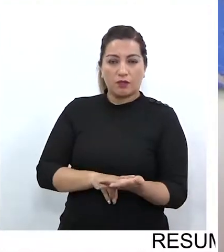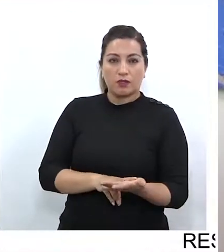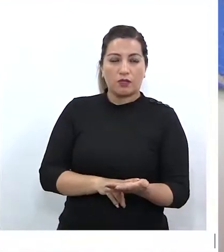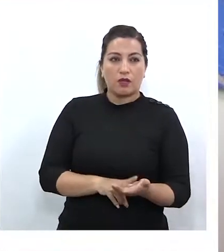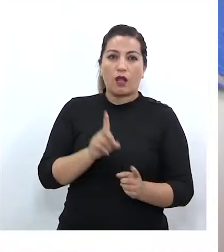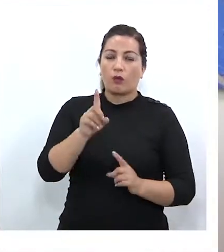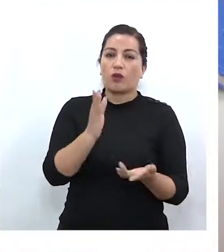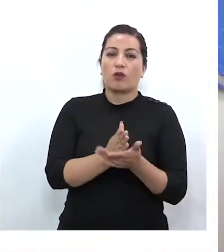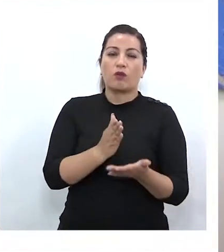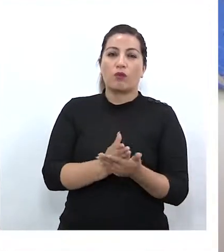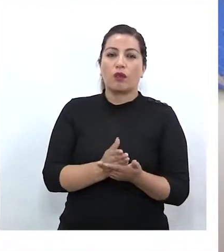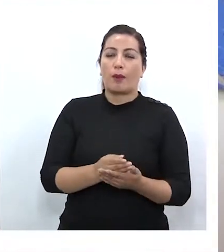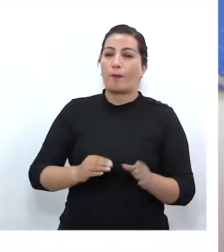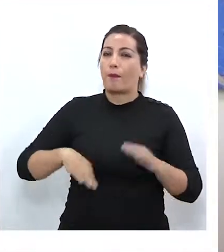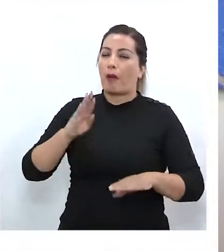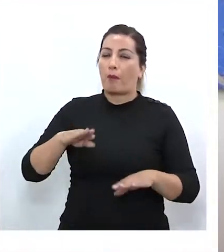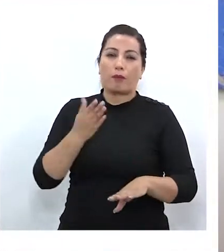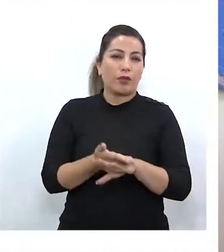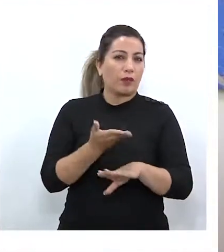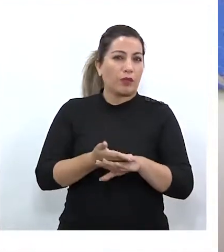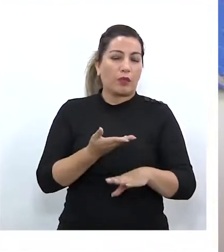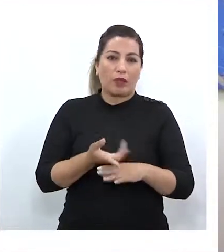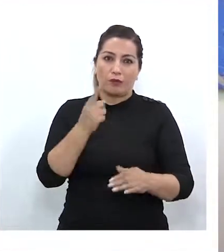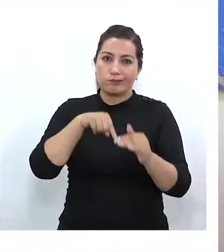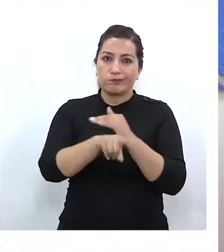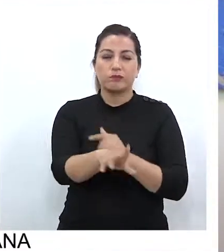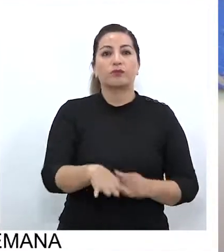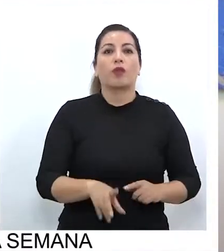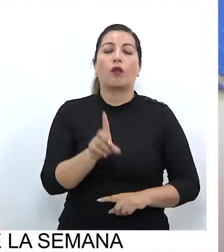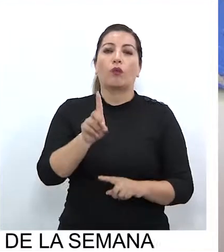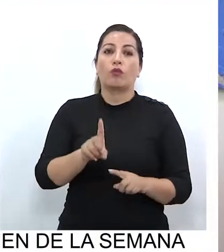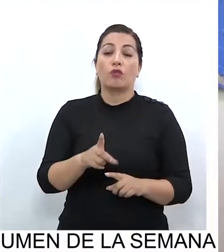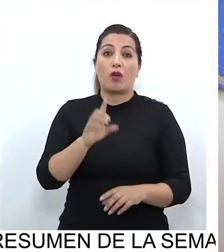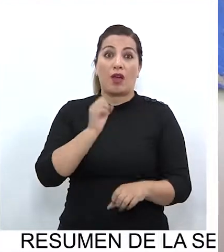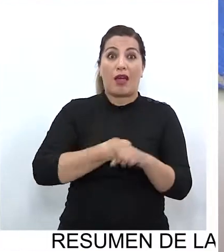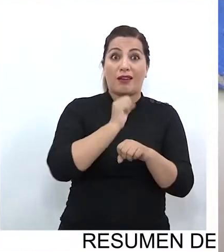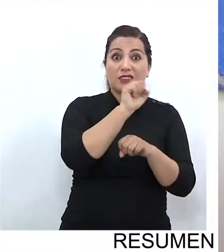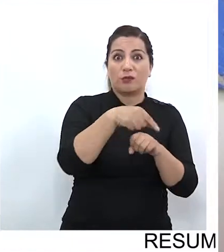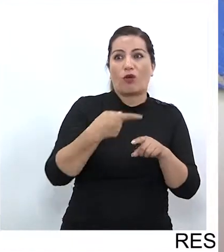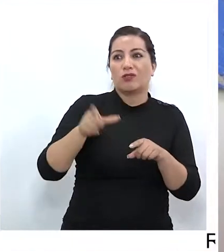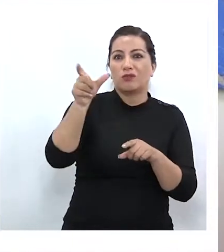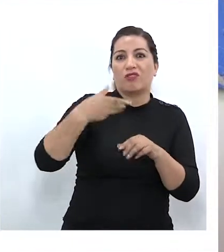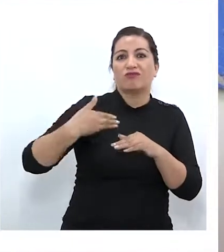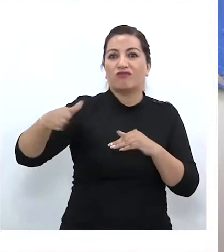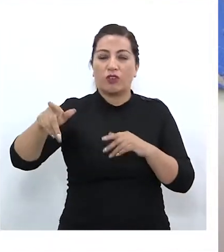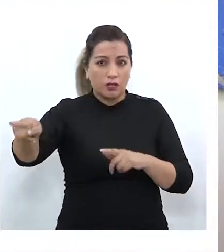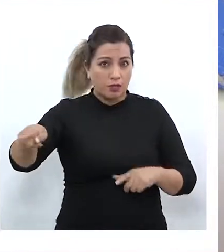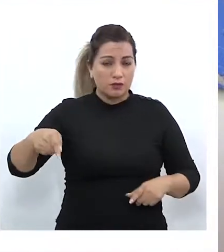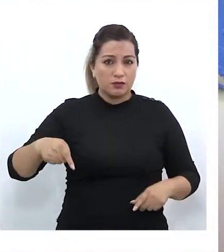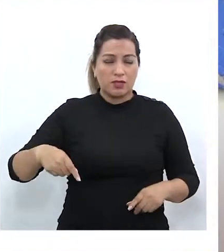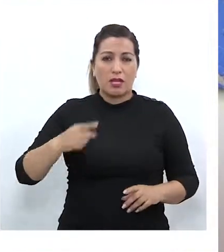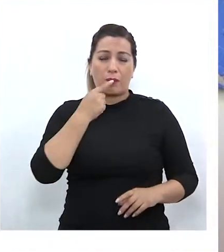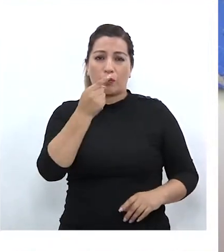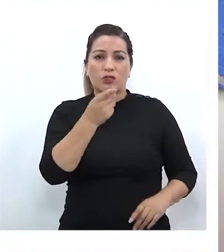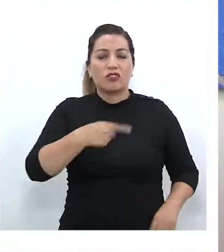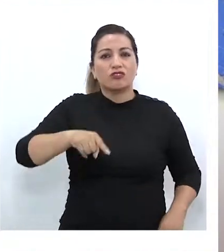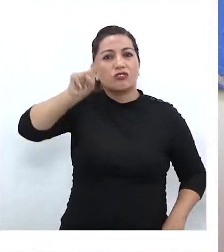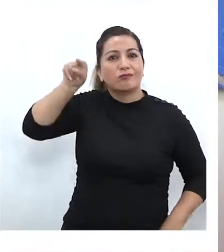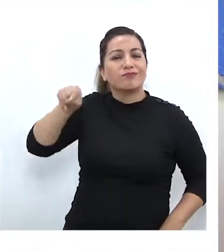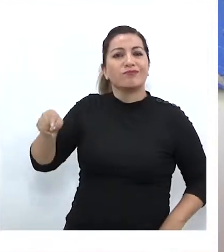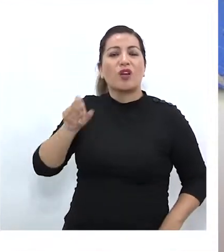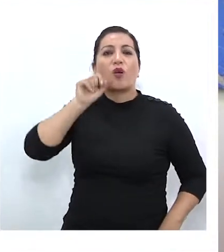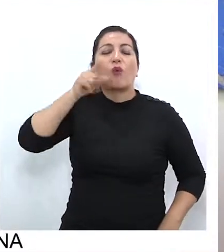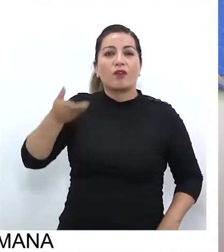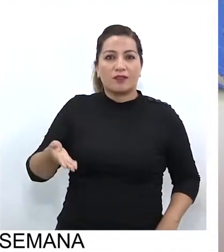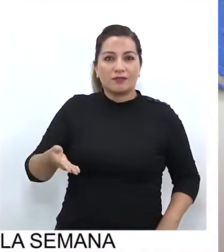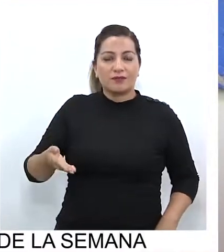siempre de establecimientos que tienen más demanda que oferta, y por lo tanto alguien queda y otro queda fuera. El punto y la pregunta que tenemos que hacernos es